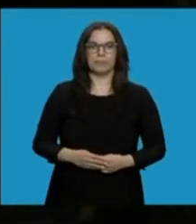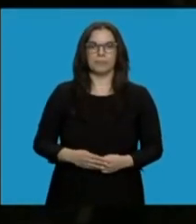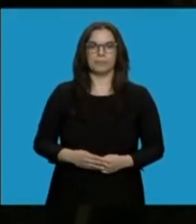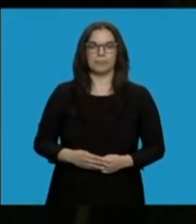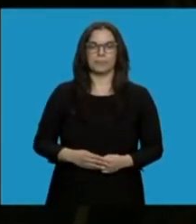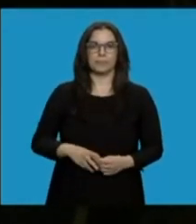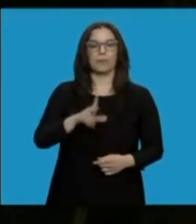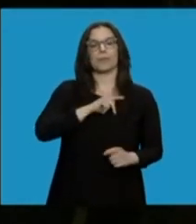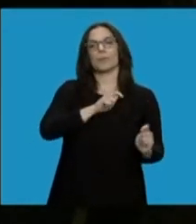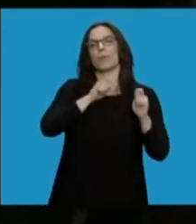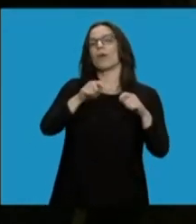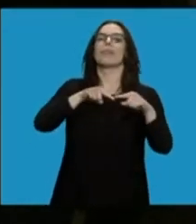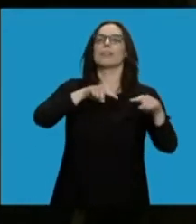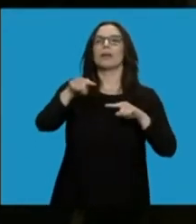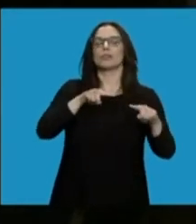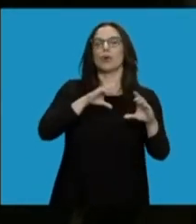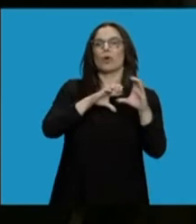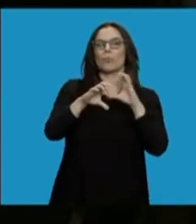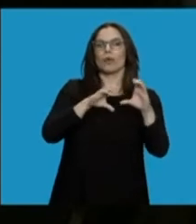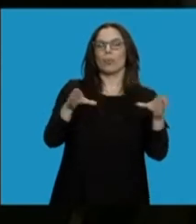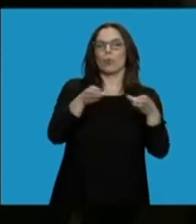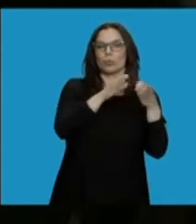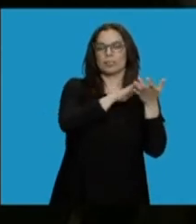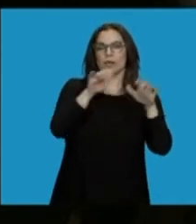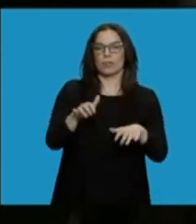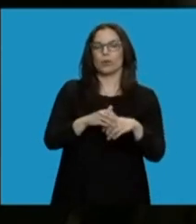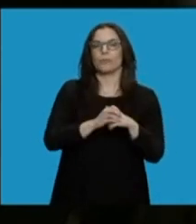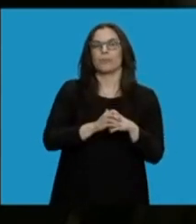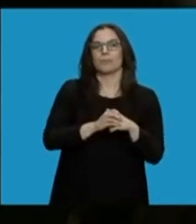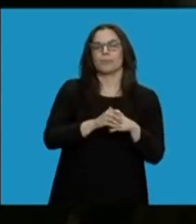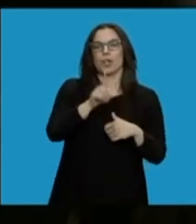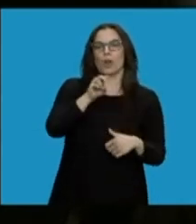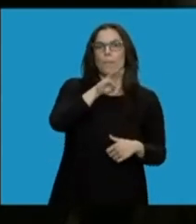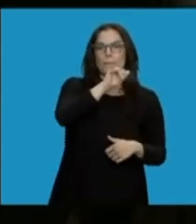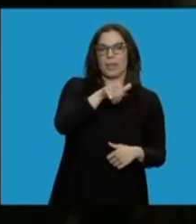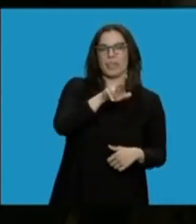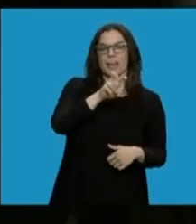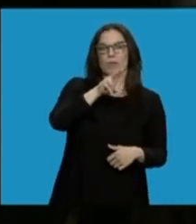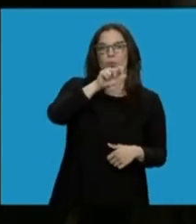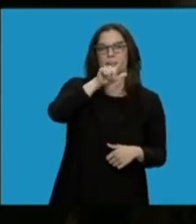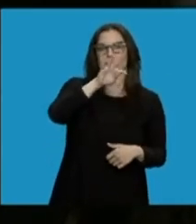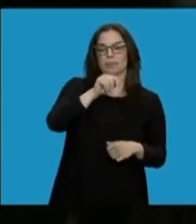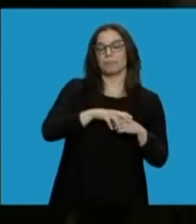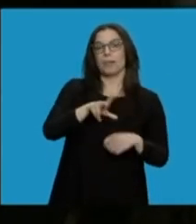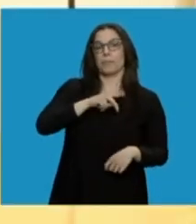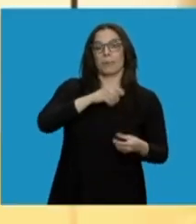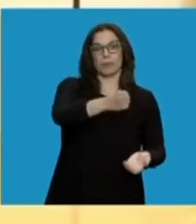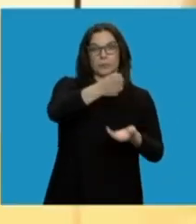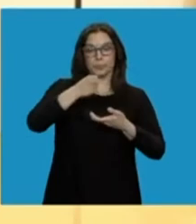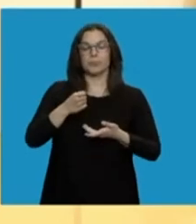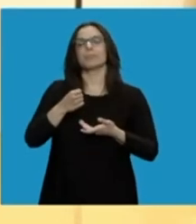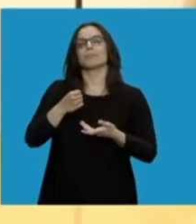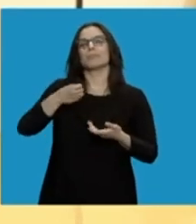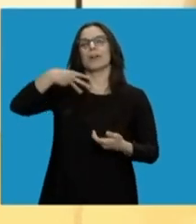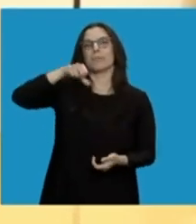Entrega el premio el director de comunicación de la Junta de Castilla y León, Julio López Revuelta. Recoge el premio Manuel Centeno